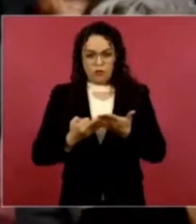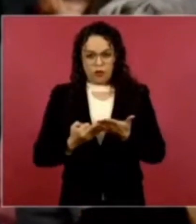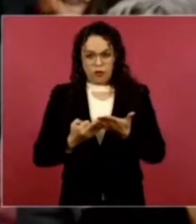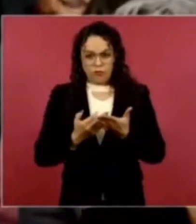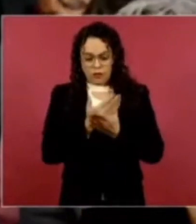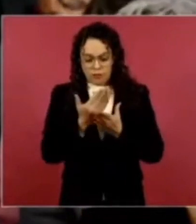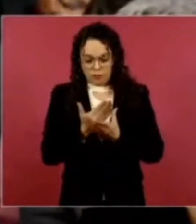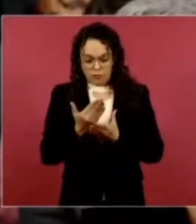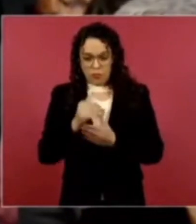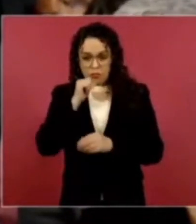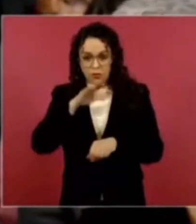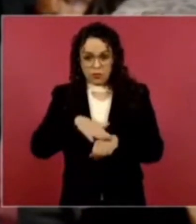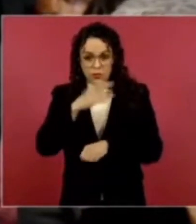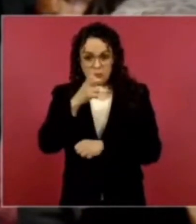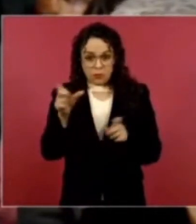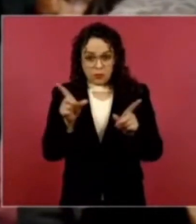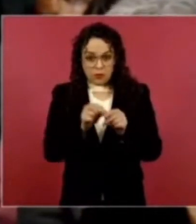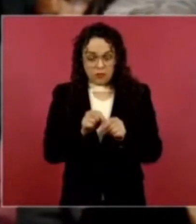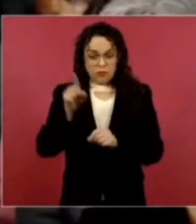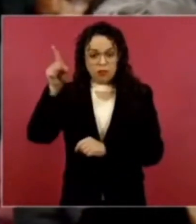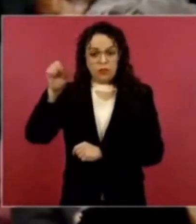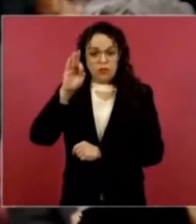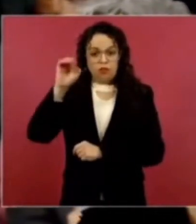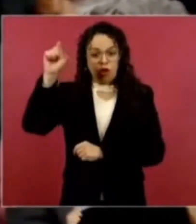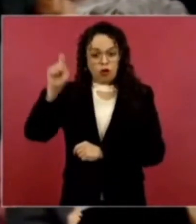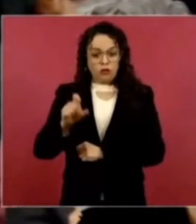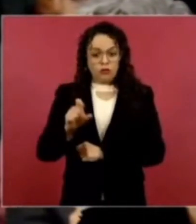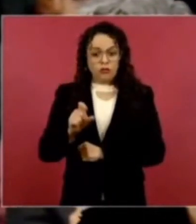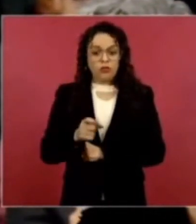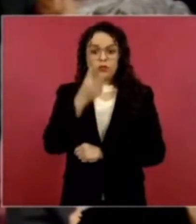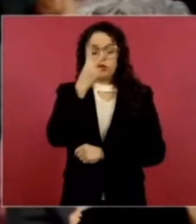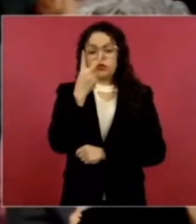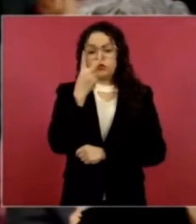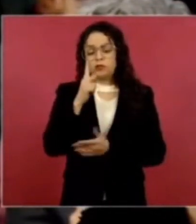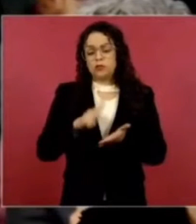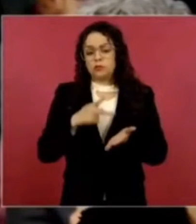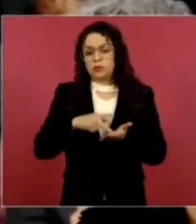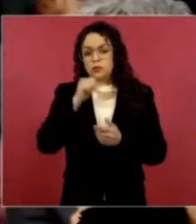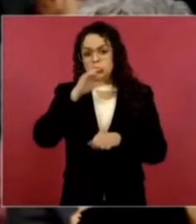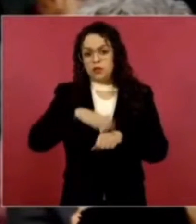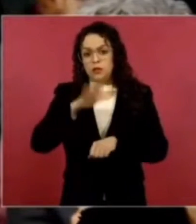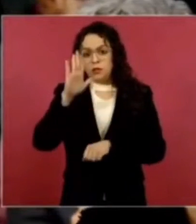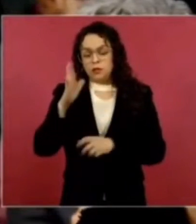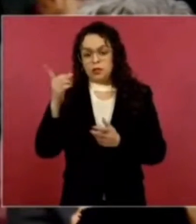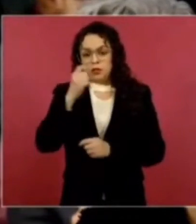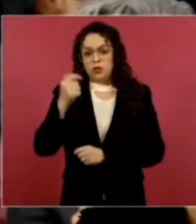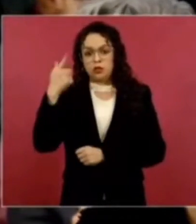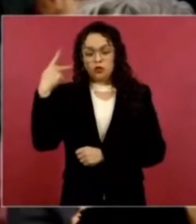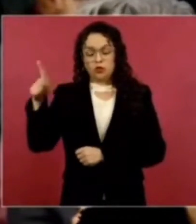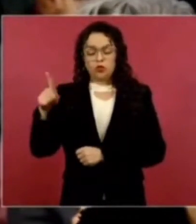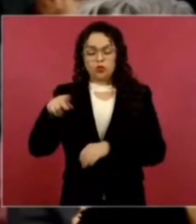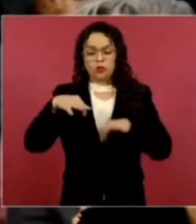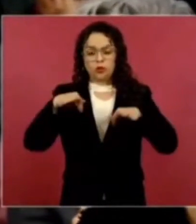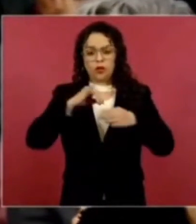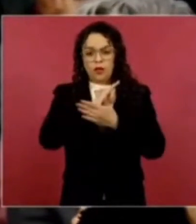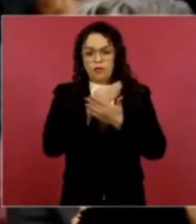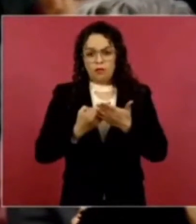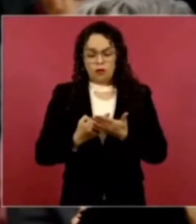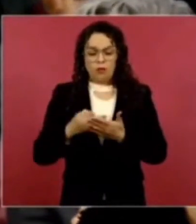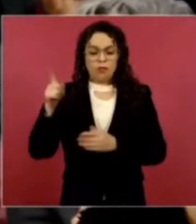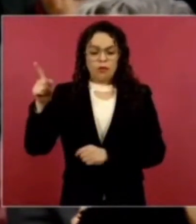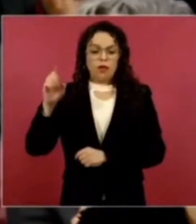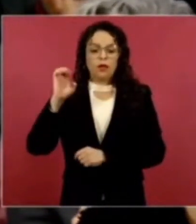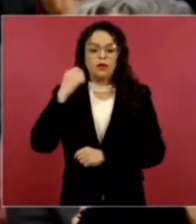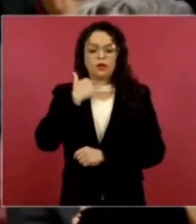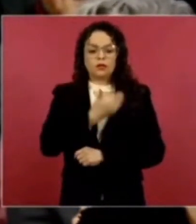Fox se dijeron un total de 12 en 107 páginas de sus informes. En Felipe Calderón, un total